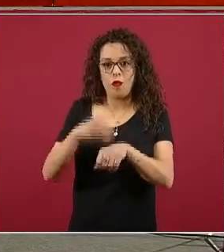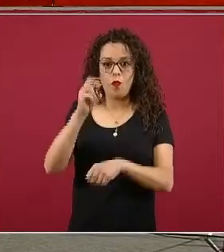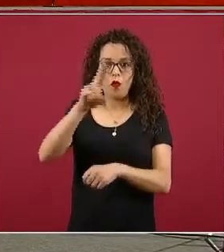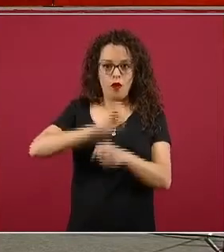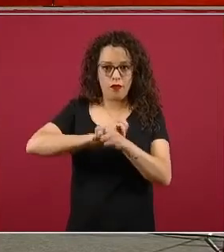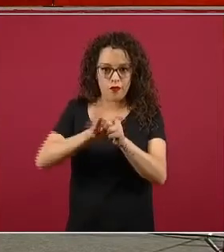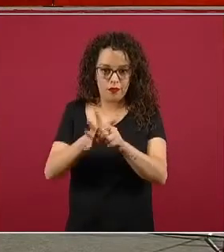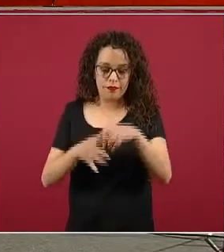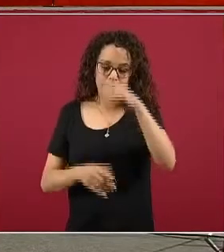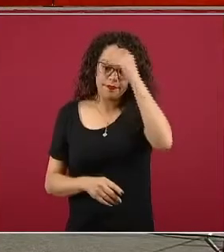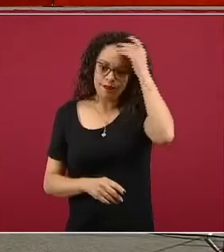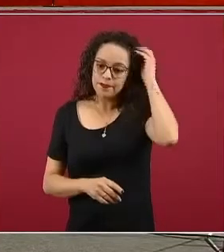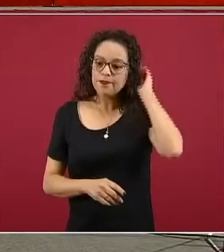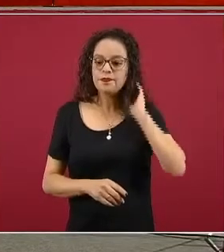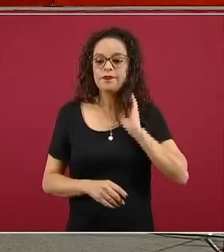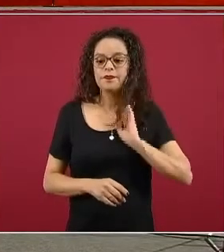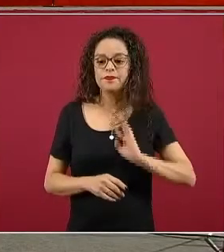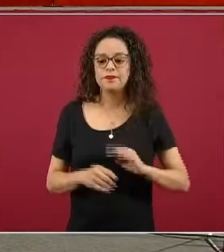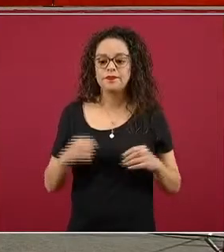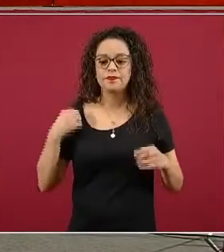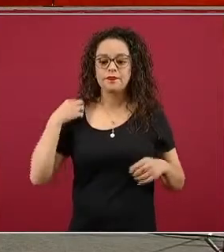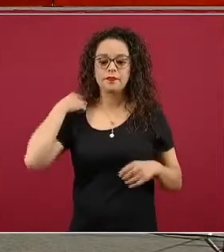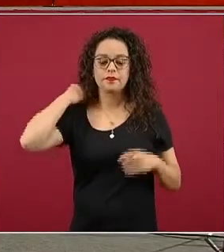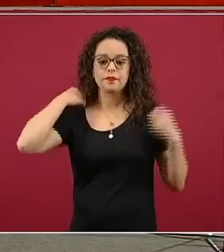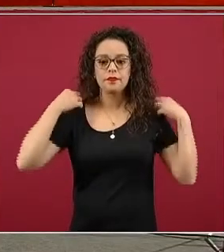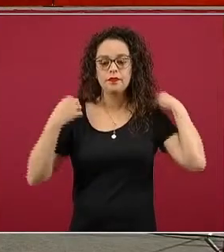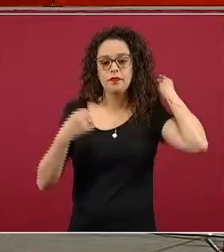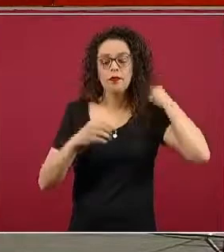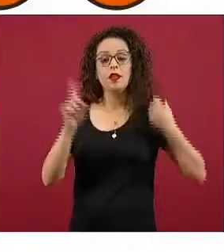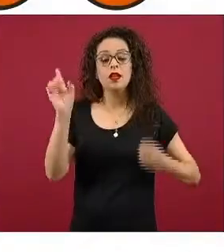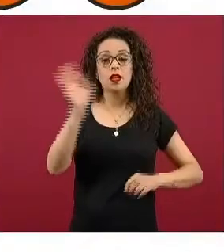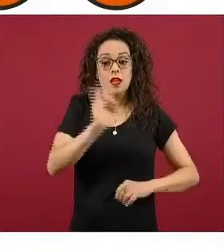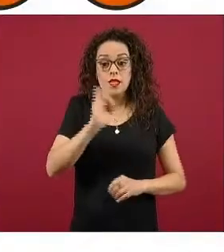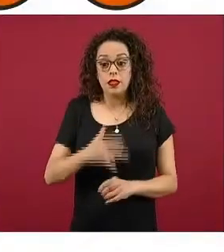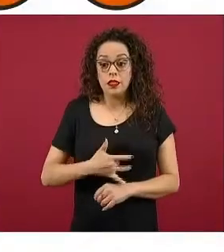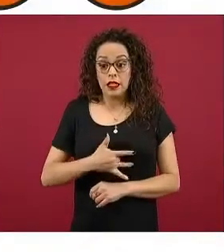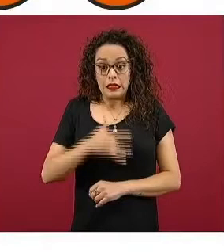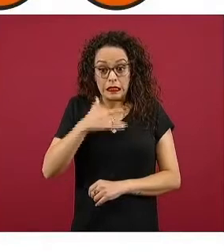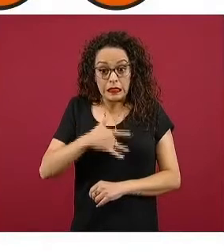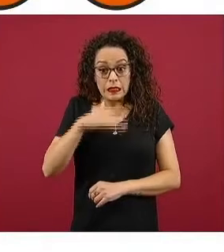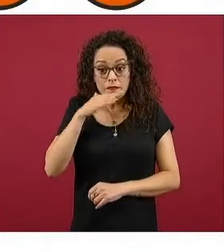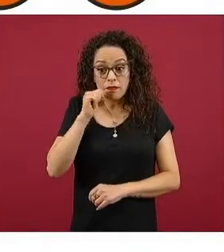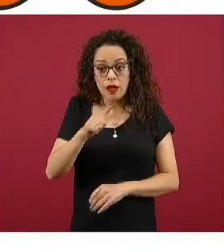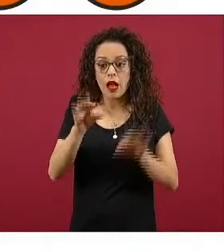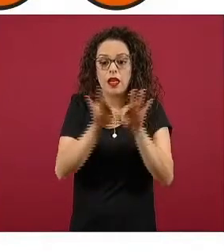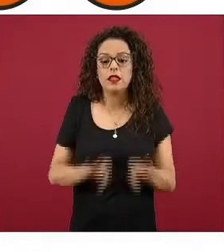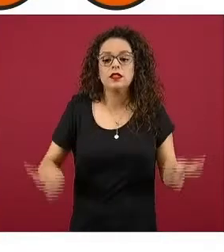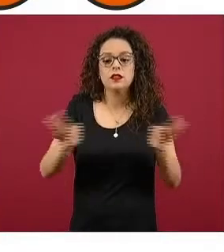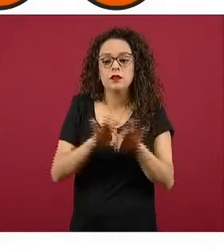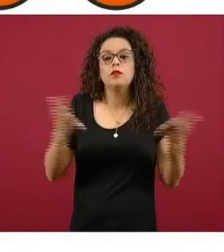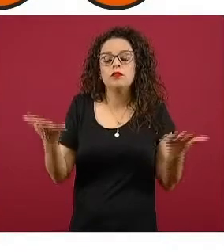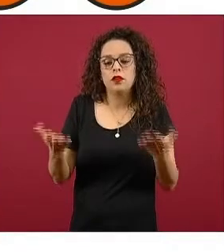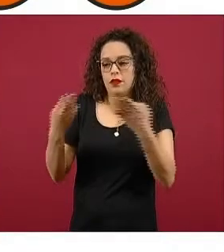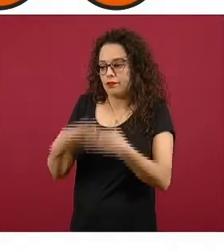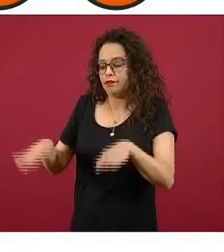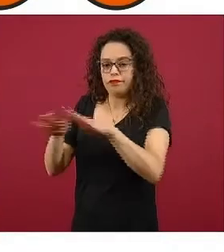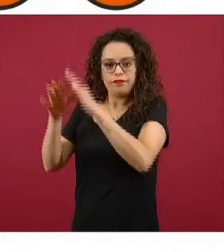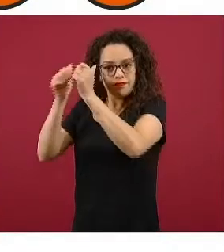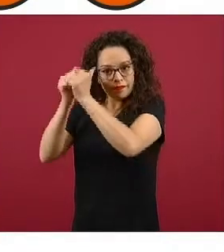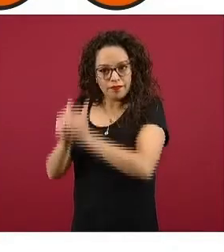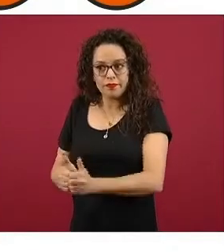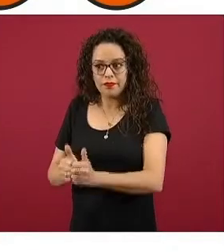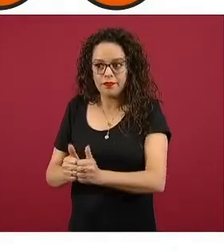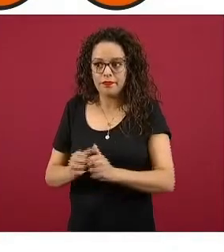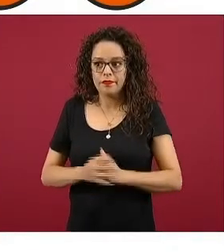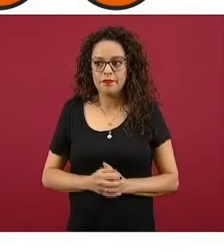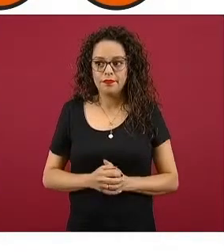Si tiene síntomas, es fundamental aislarse. En la Ciudad de México, como ya señalábamos, tenemos la ventaja de